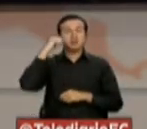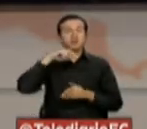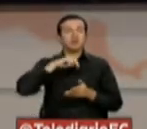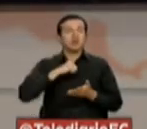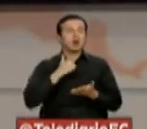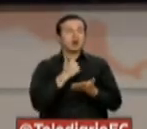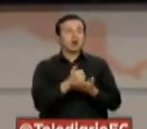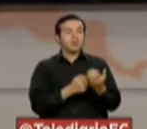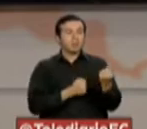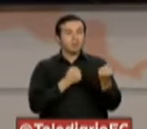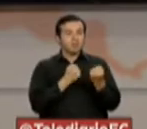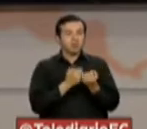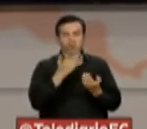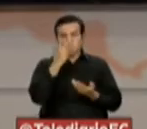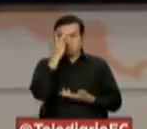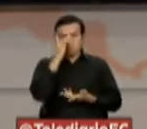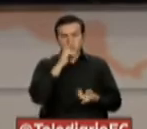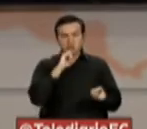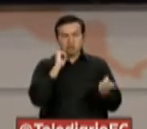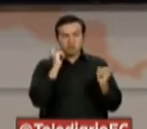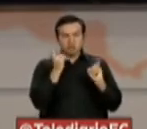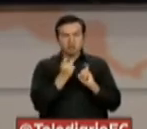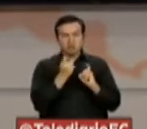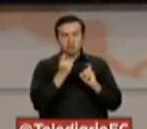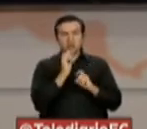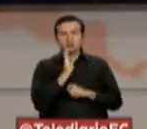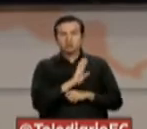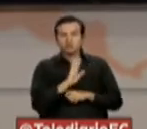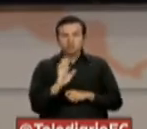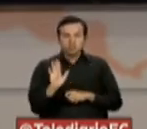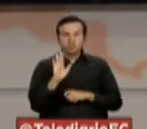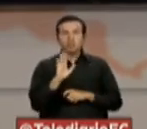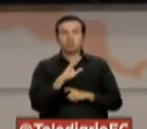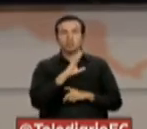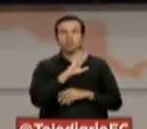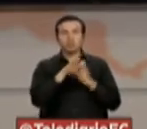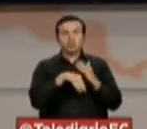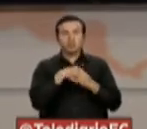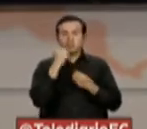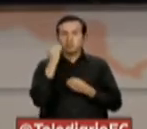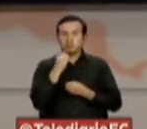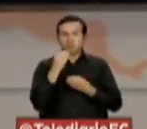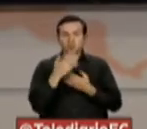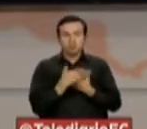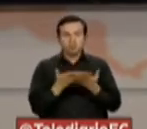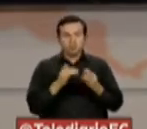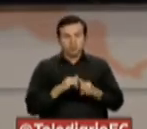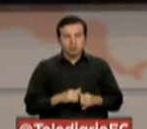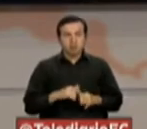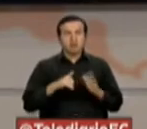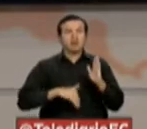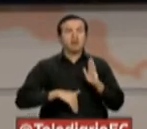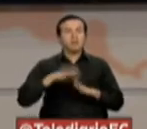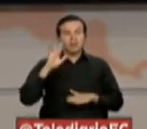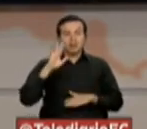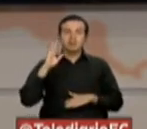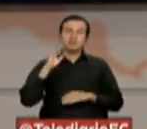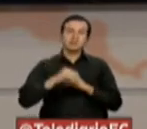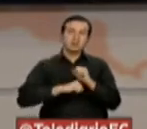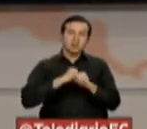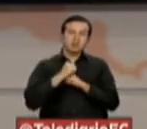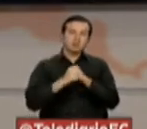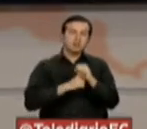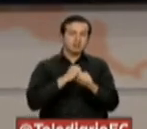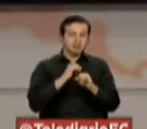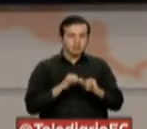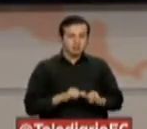favor por la transición, por el tránsito, por la transferencia de estos conocimientos de generación en generación.